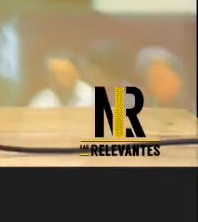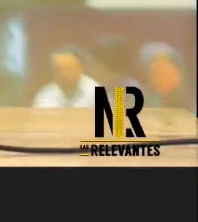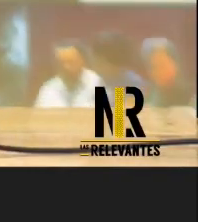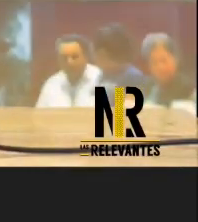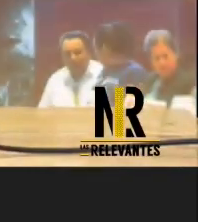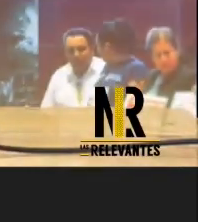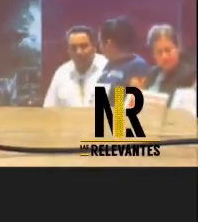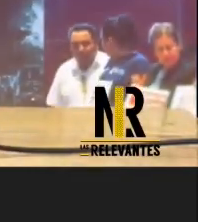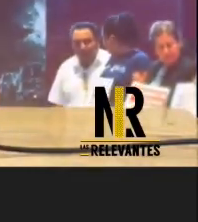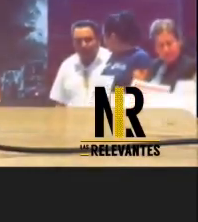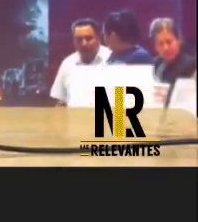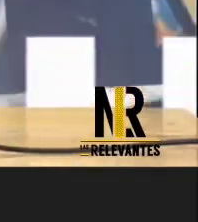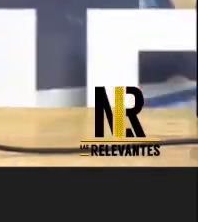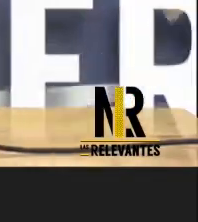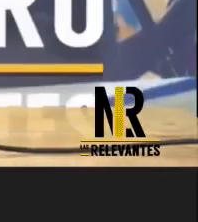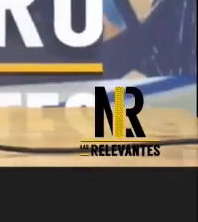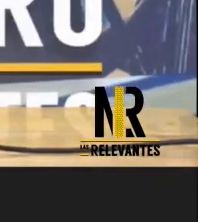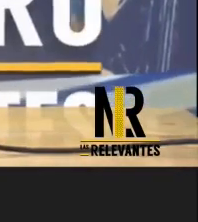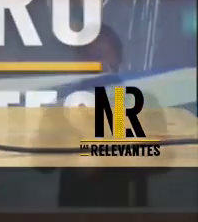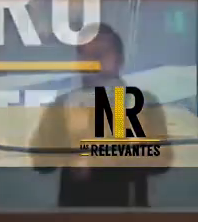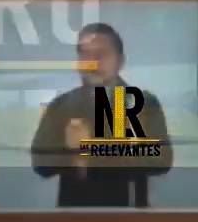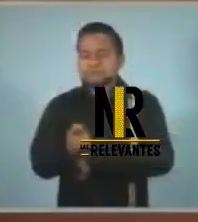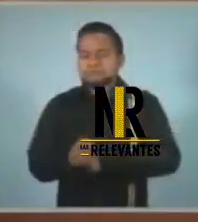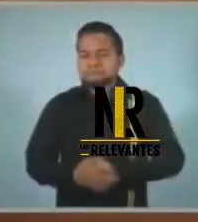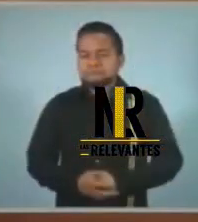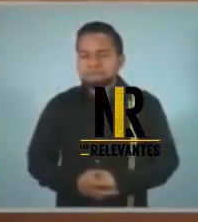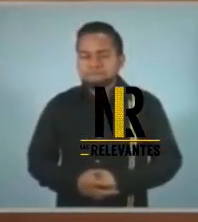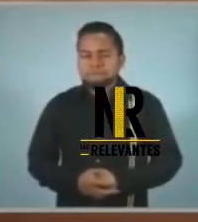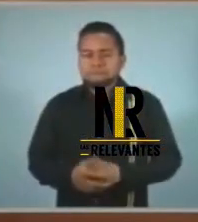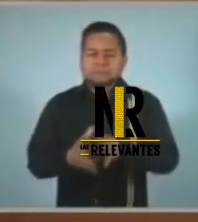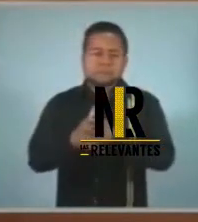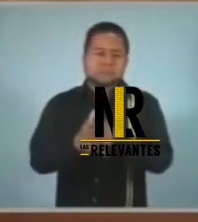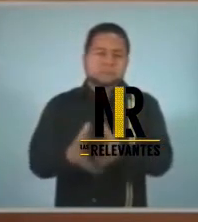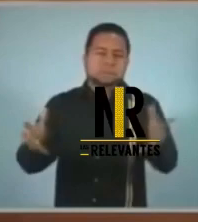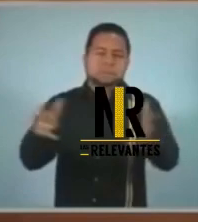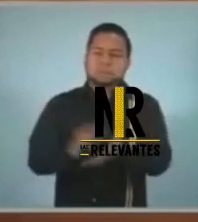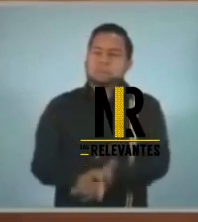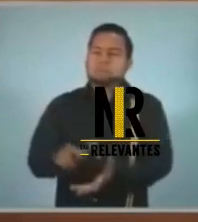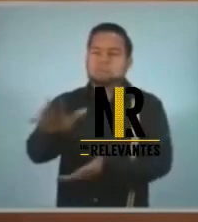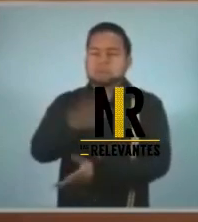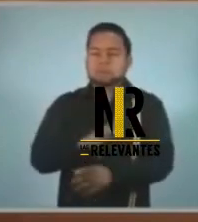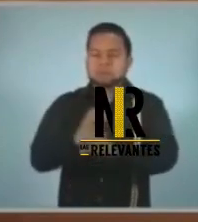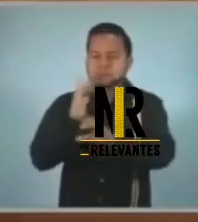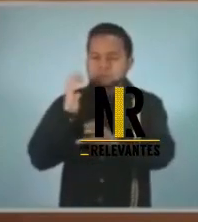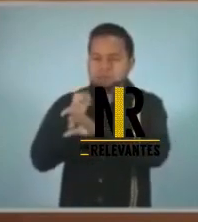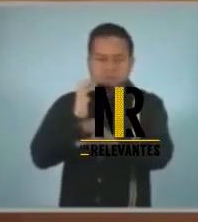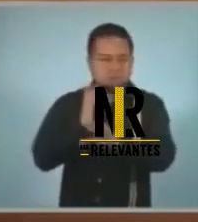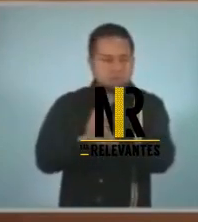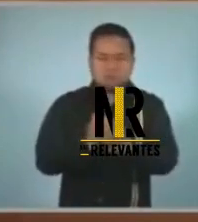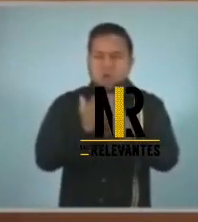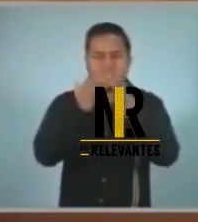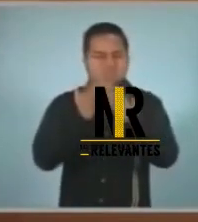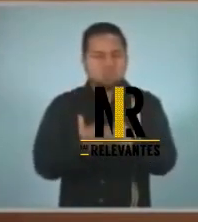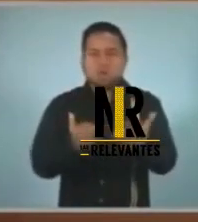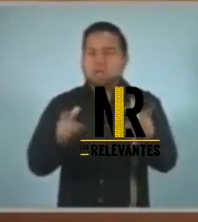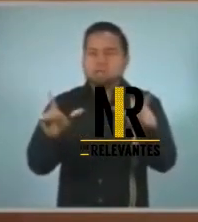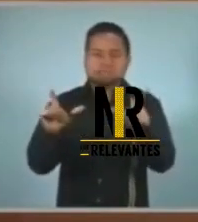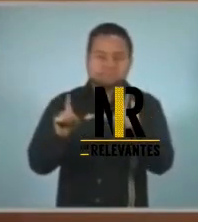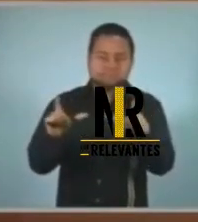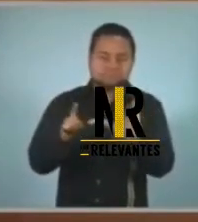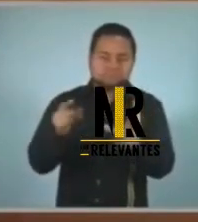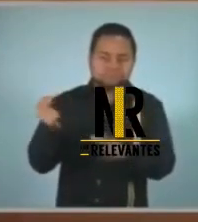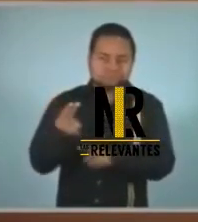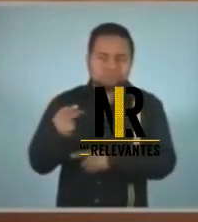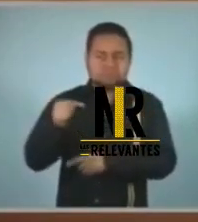No hay aumento a las tarifas del pasaje del servicio colectivo. Escuchemos y veamos. Que se requiere.